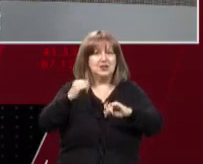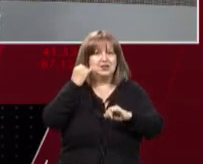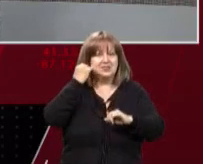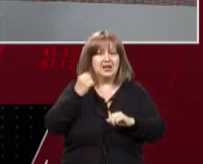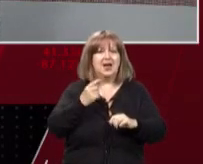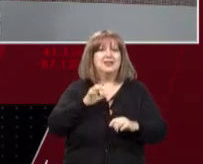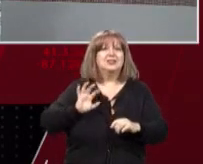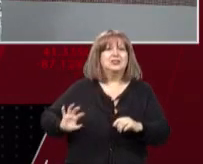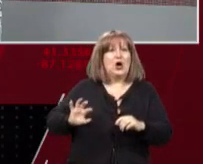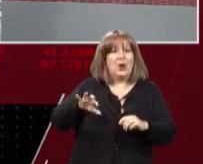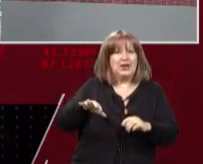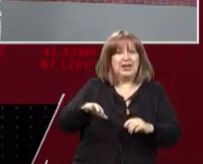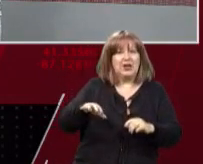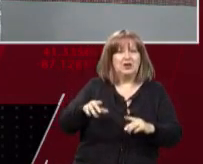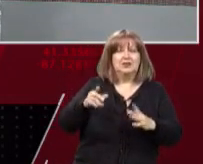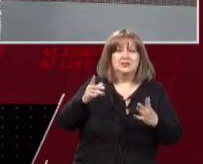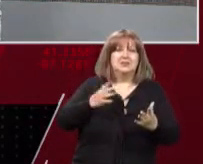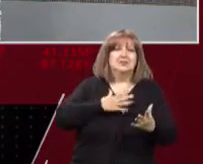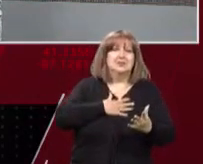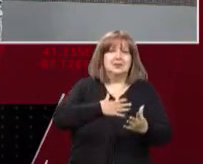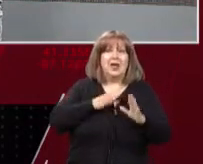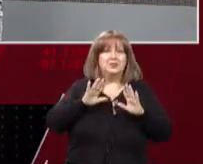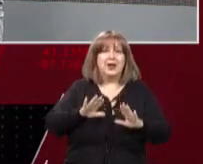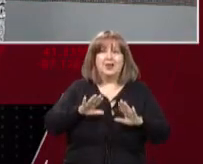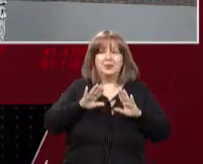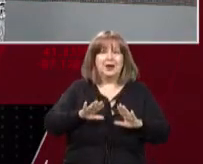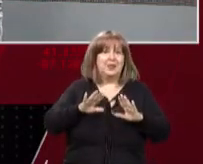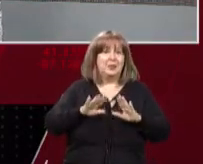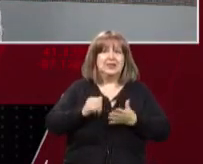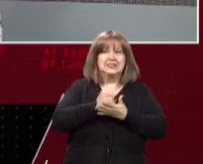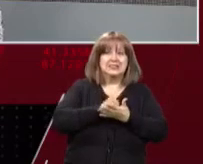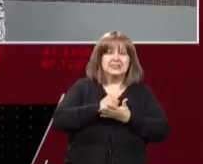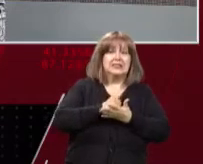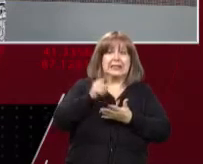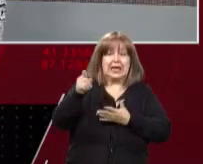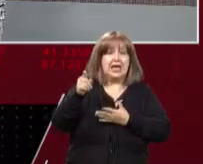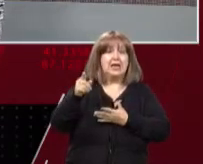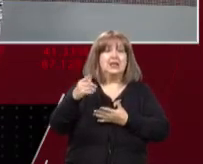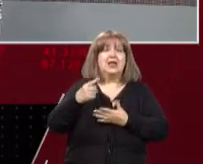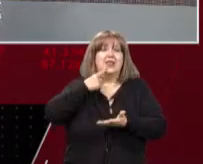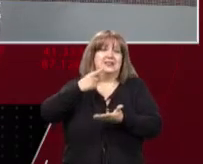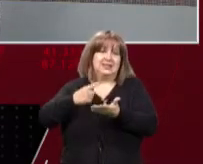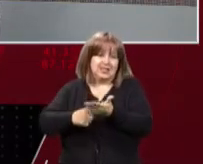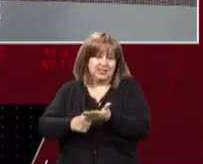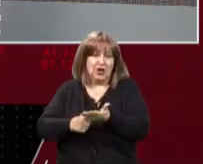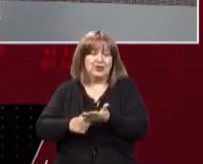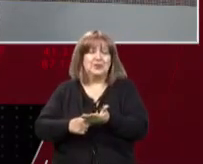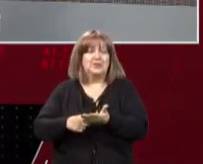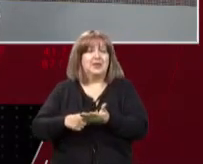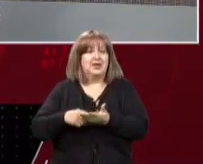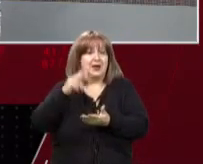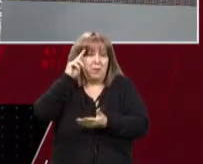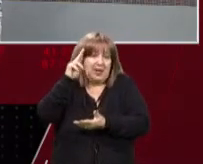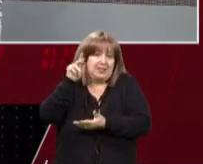están esperando reencontrarse en algún momento. Por supuesto, esto tiene sus tiempos Por supuesto, que claro. no son fáciles, que hay que